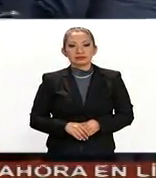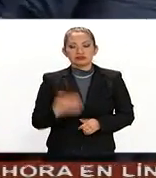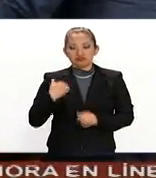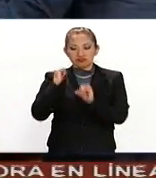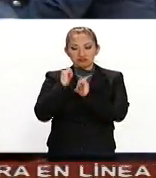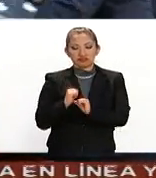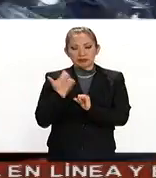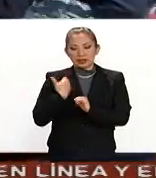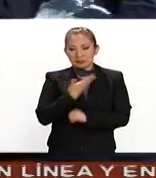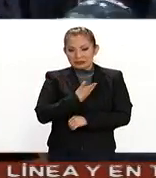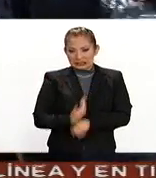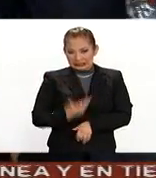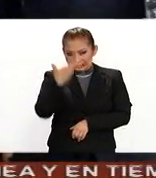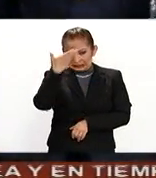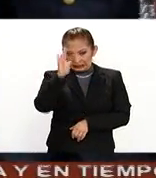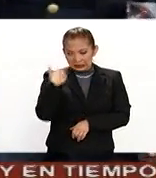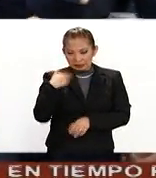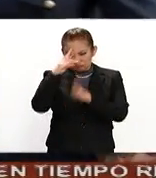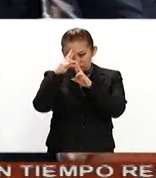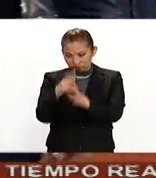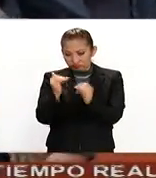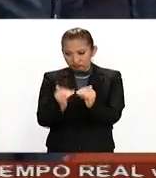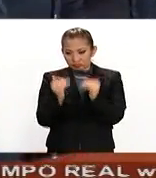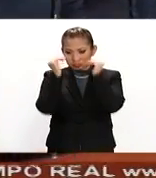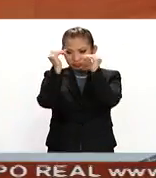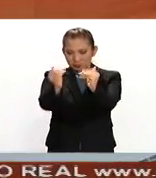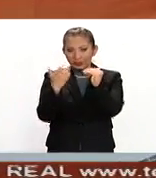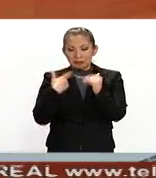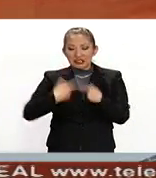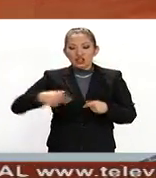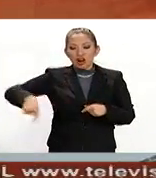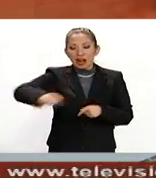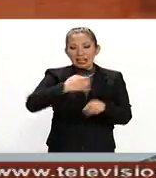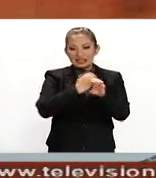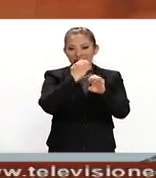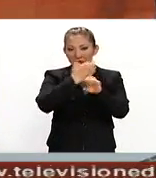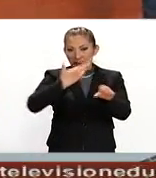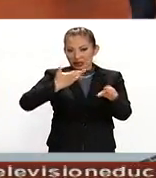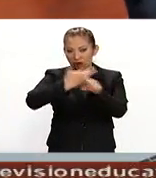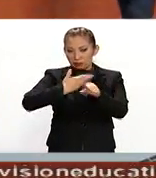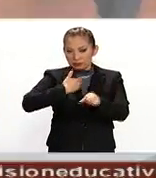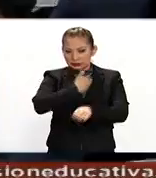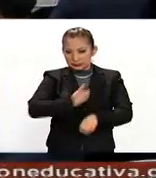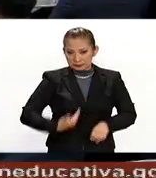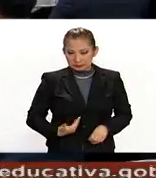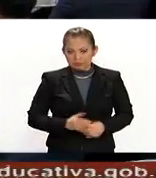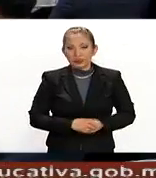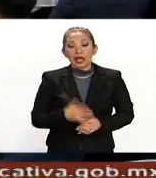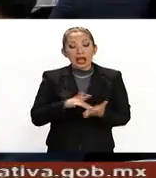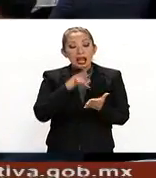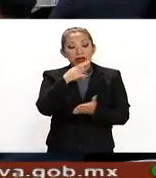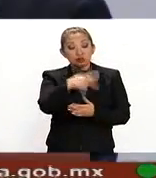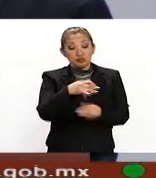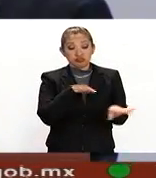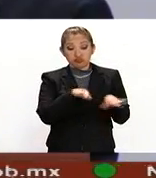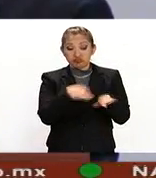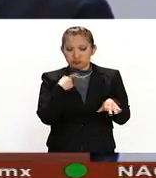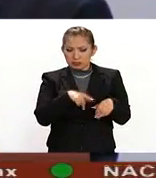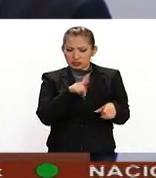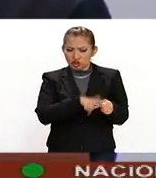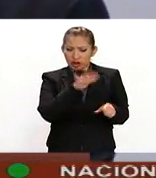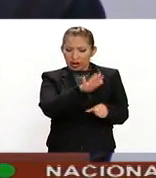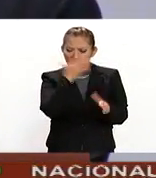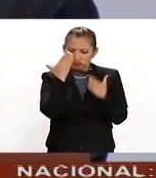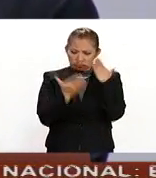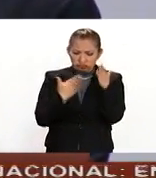Encabeza el presidente Enrique Peña Nieto la ceremonia de ascensos del personal del Estado Mayor Presidencial. Gracias a sus méritos personales